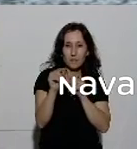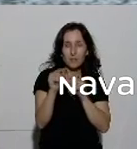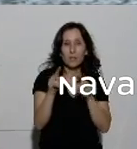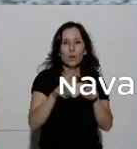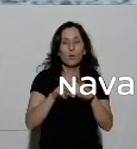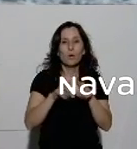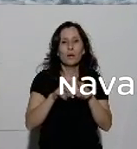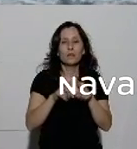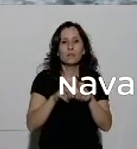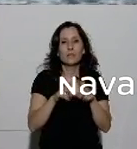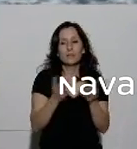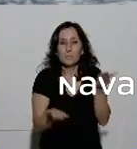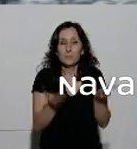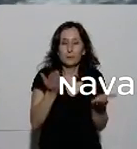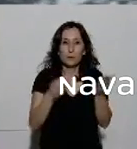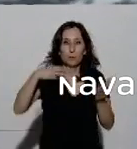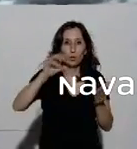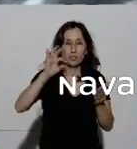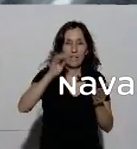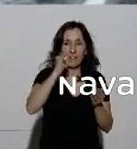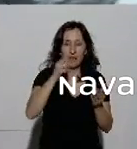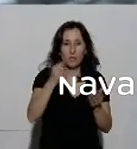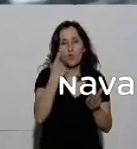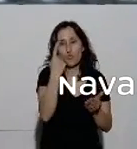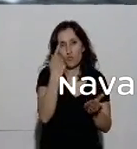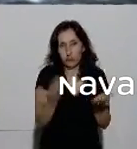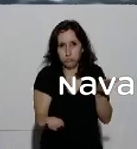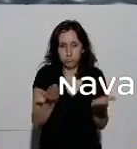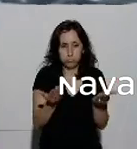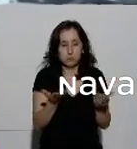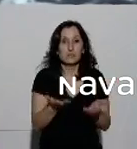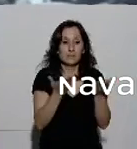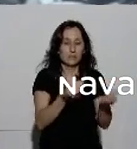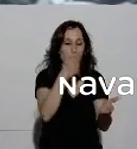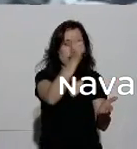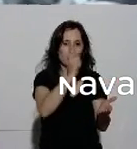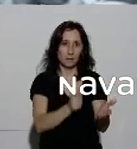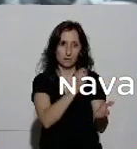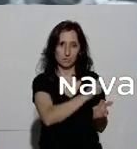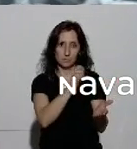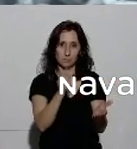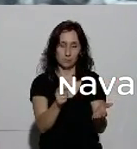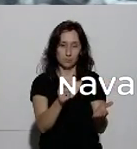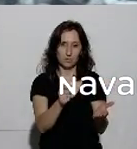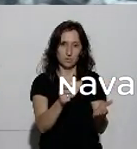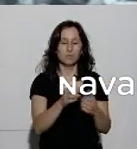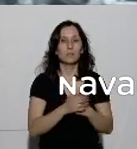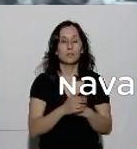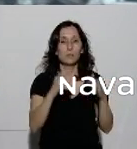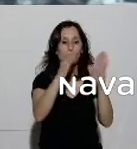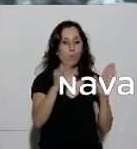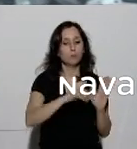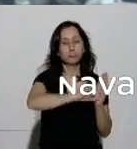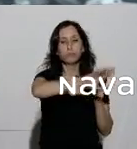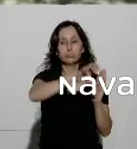de grano, entonces bendijo un robo de mostaza y allá delante de todo el pueblo esparció